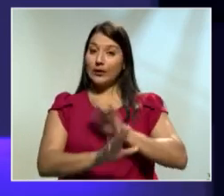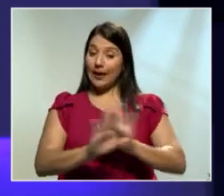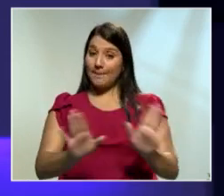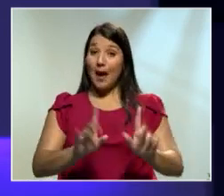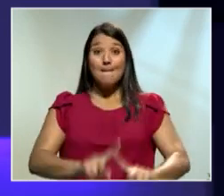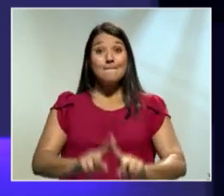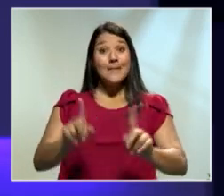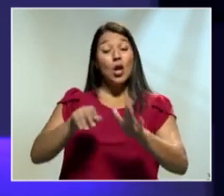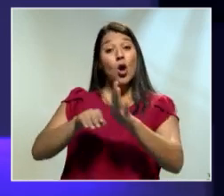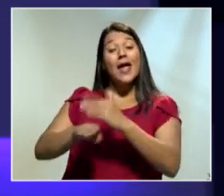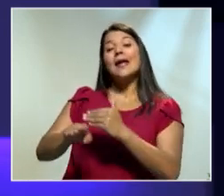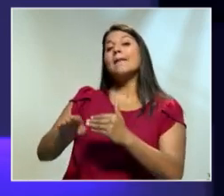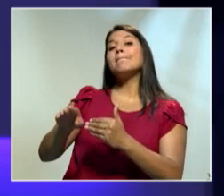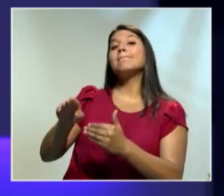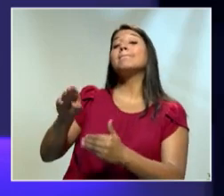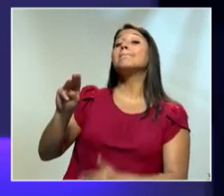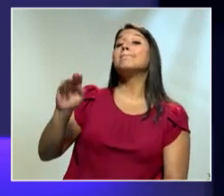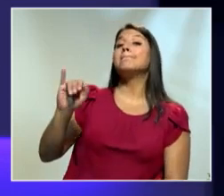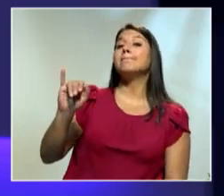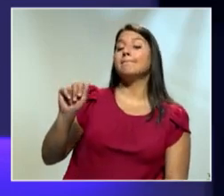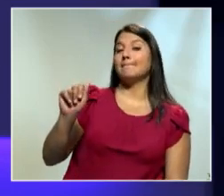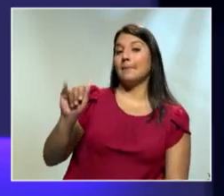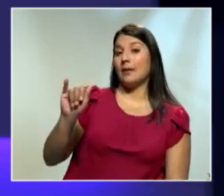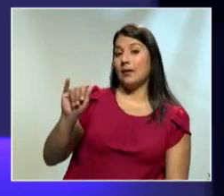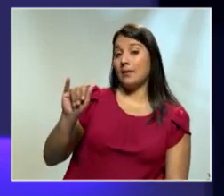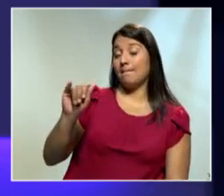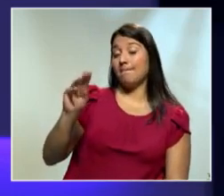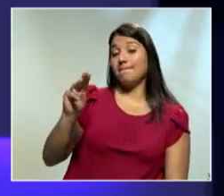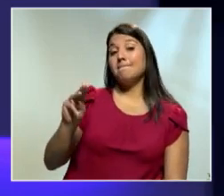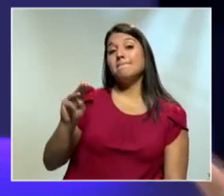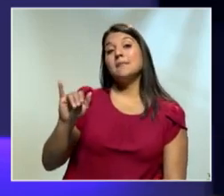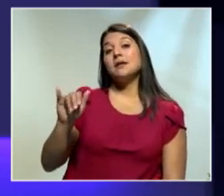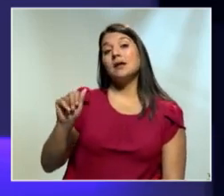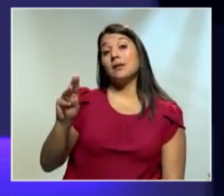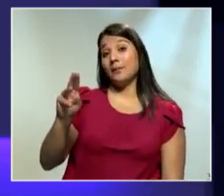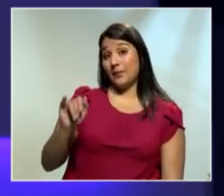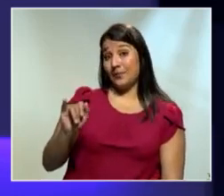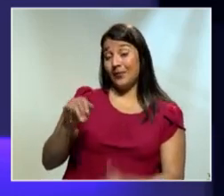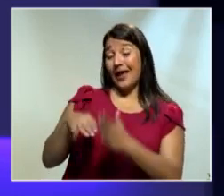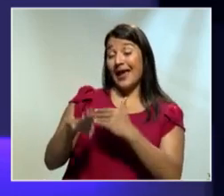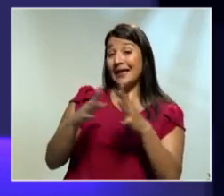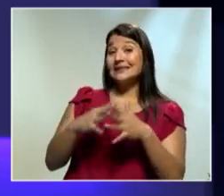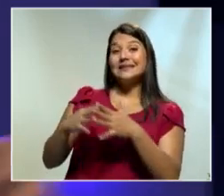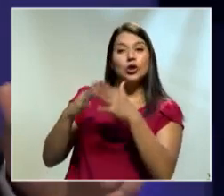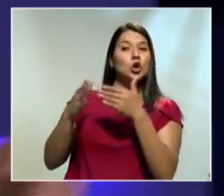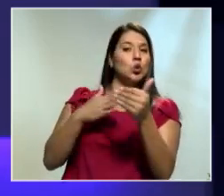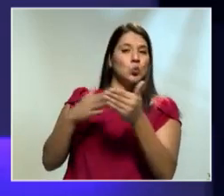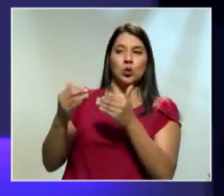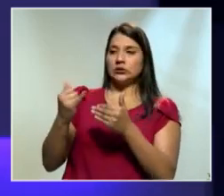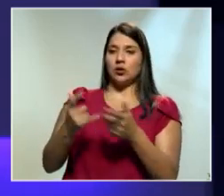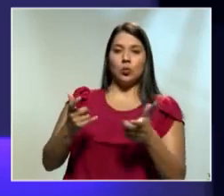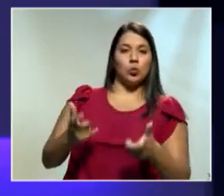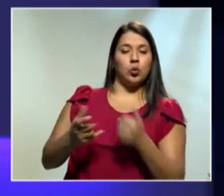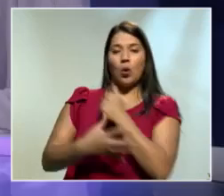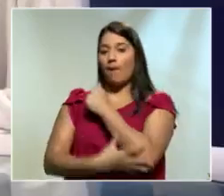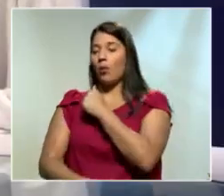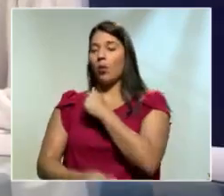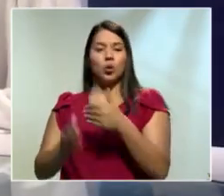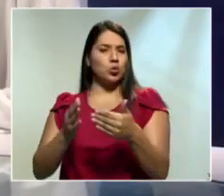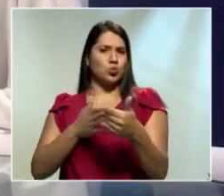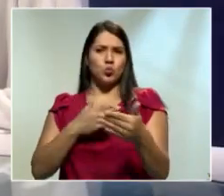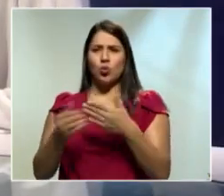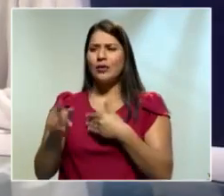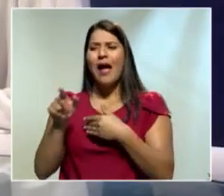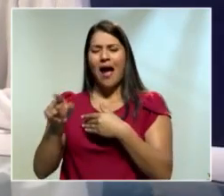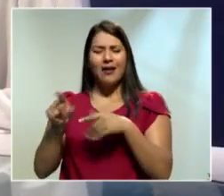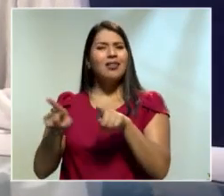las zonas costeras de Miami, independientemente del nivel socioeconómico de la gente que viva, se dan unas entradas